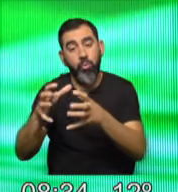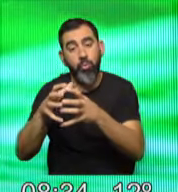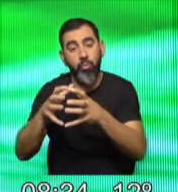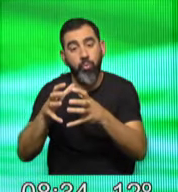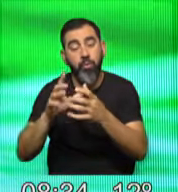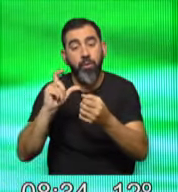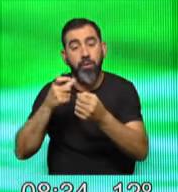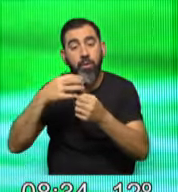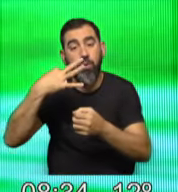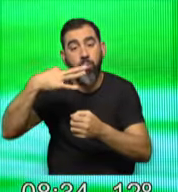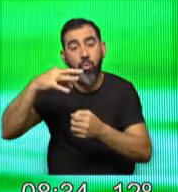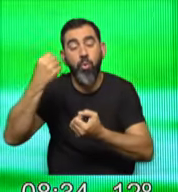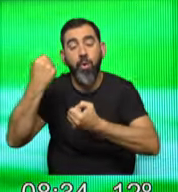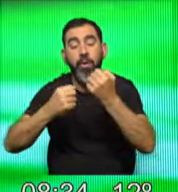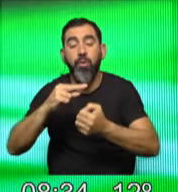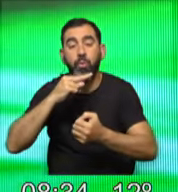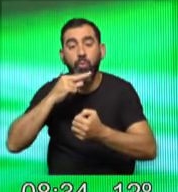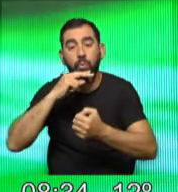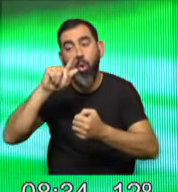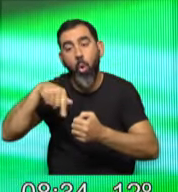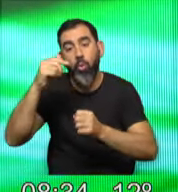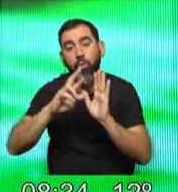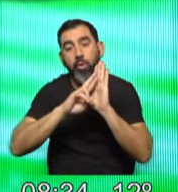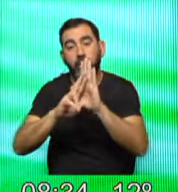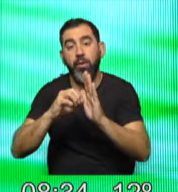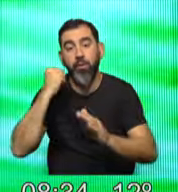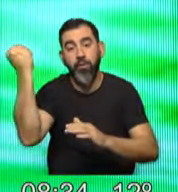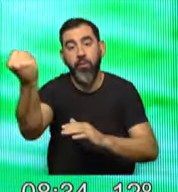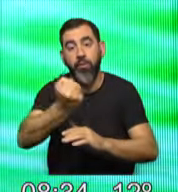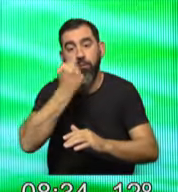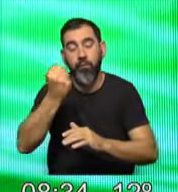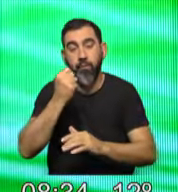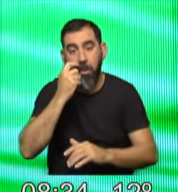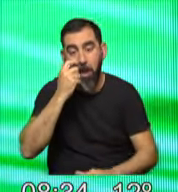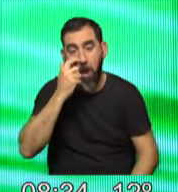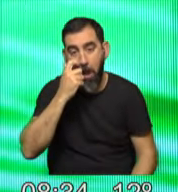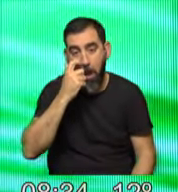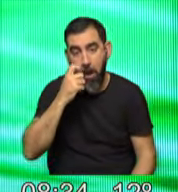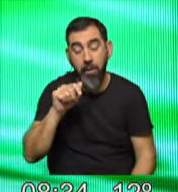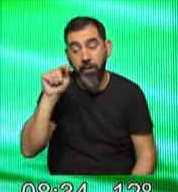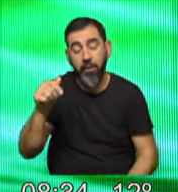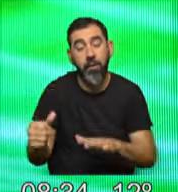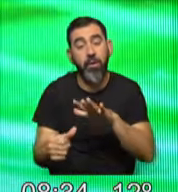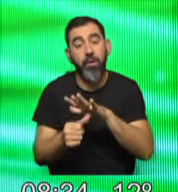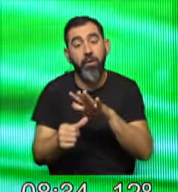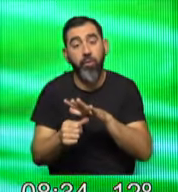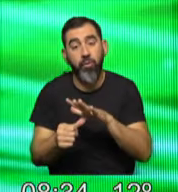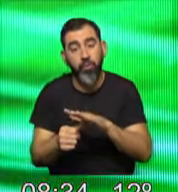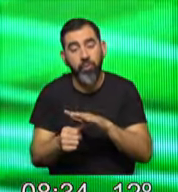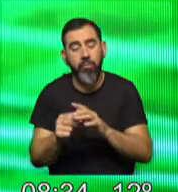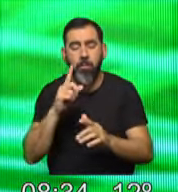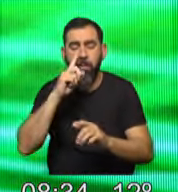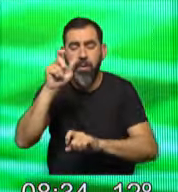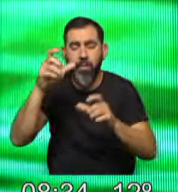el sindicato único de la industria metalúrgica que tenía otro referente importante como Rosario pitarroya y él encabezó junto a